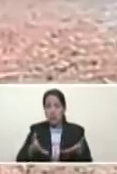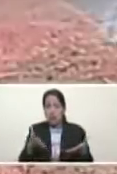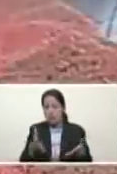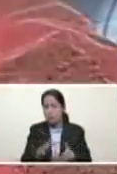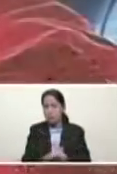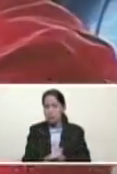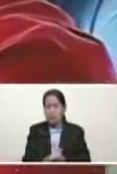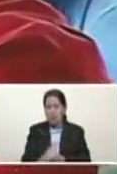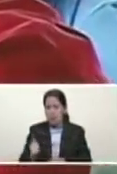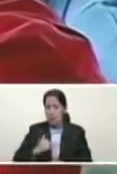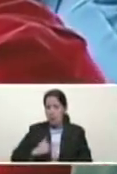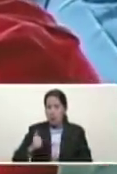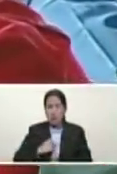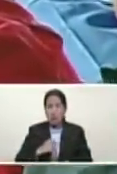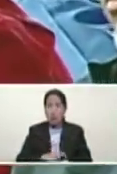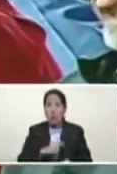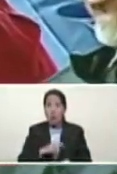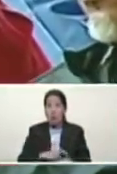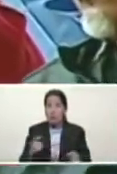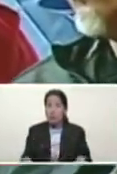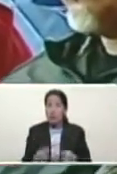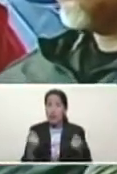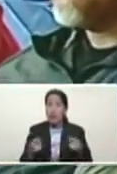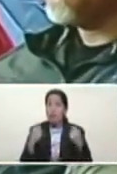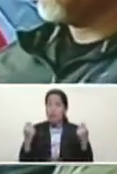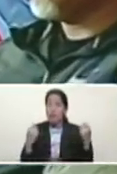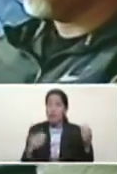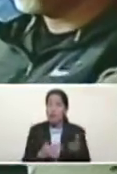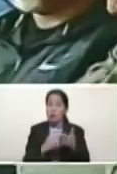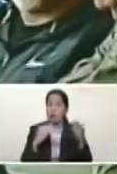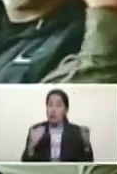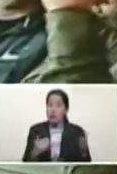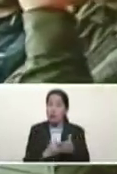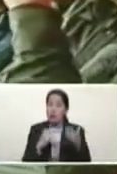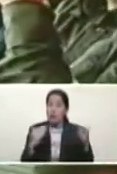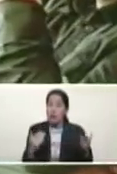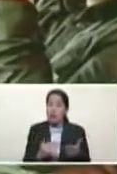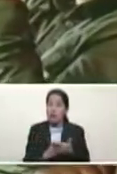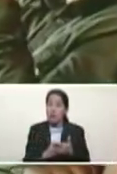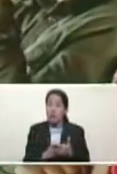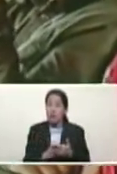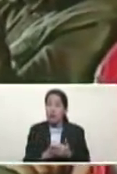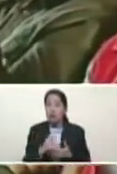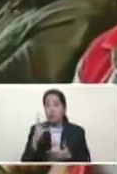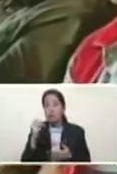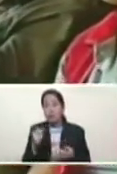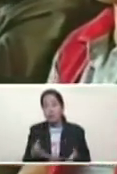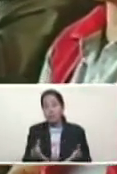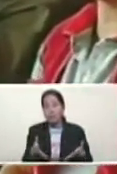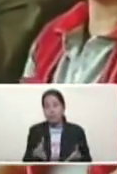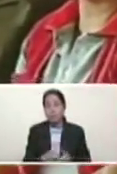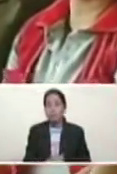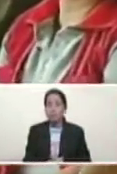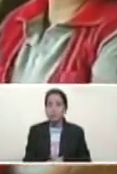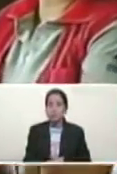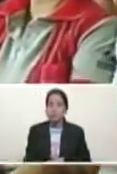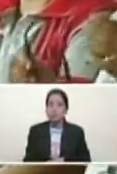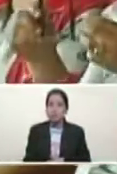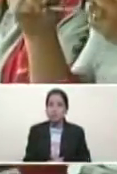cualquier circunstancia, y a pesar de la campaña en contra, ahí obtuvimos un numerito que